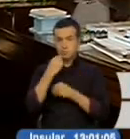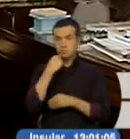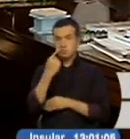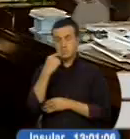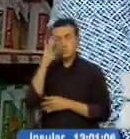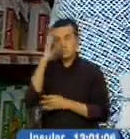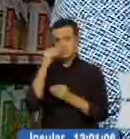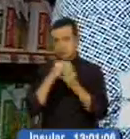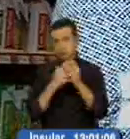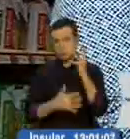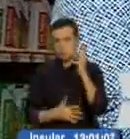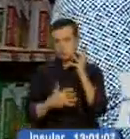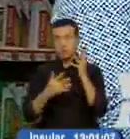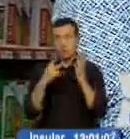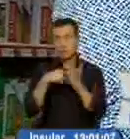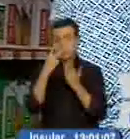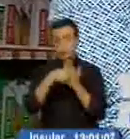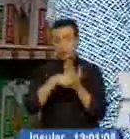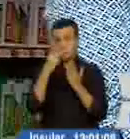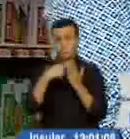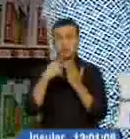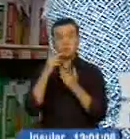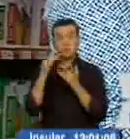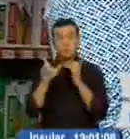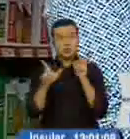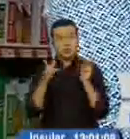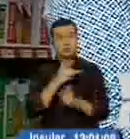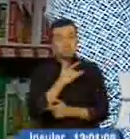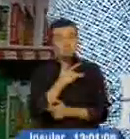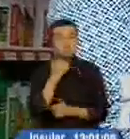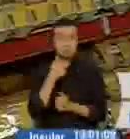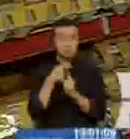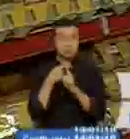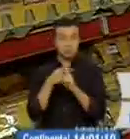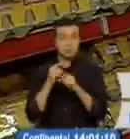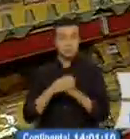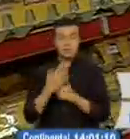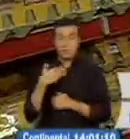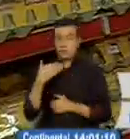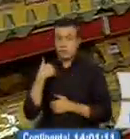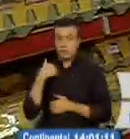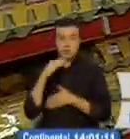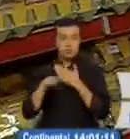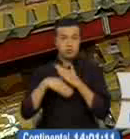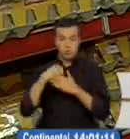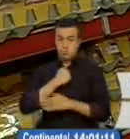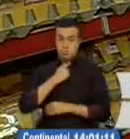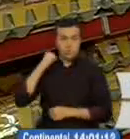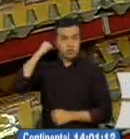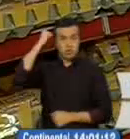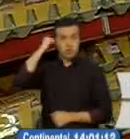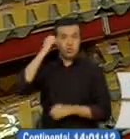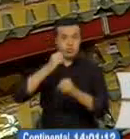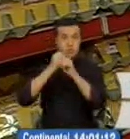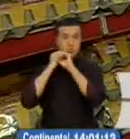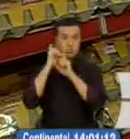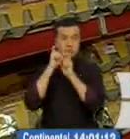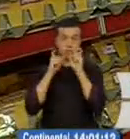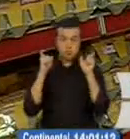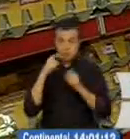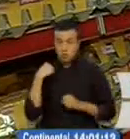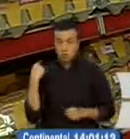muchos más. Aplicativo que causa expectativas entre la población. Tenemos todo nuestro derecho y nuestra obligación como